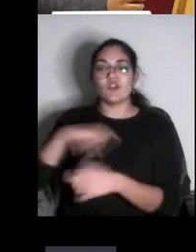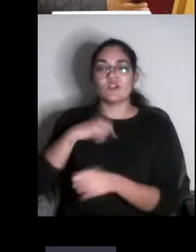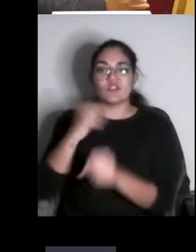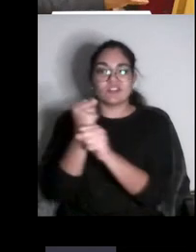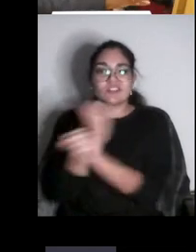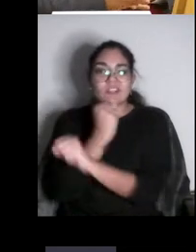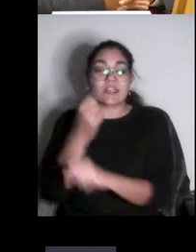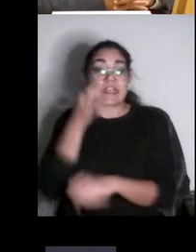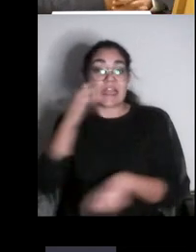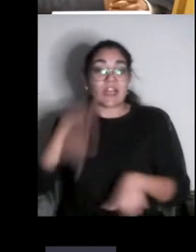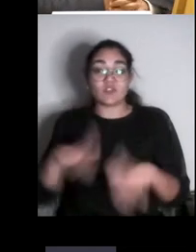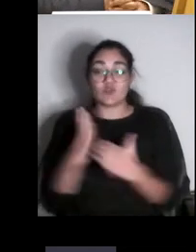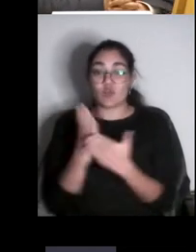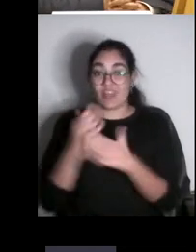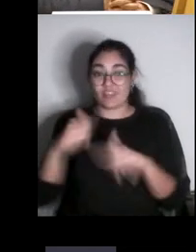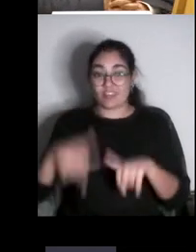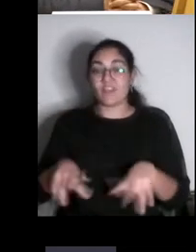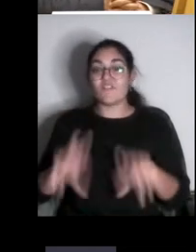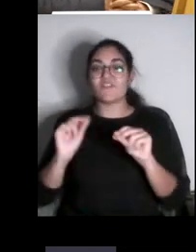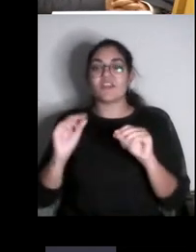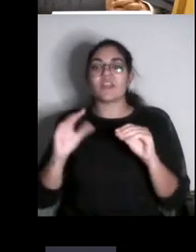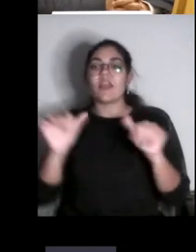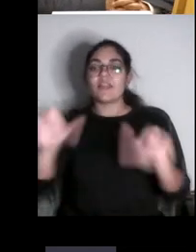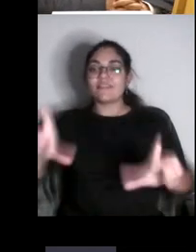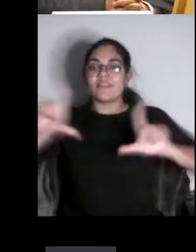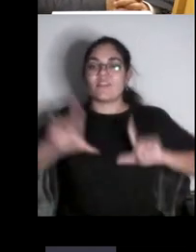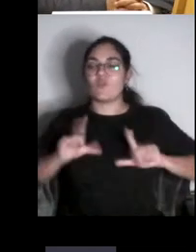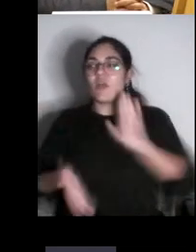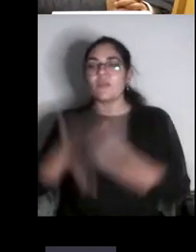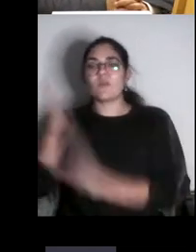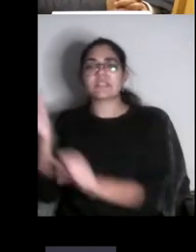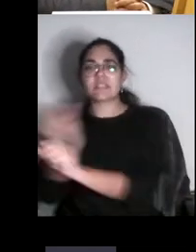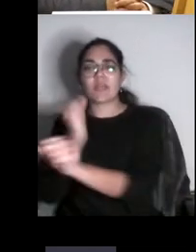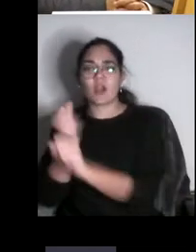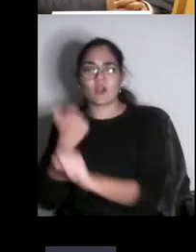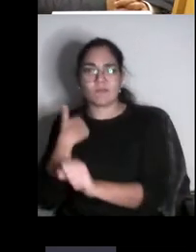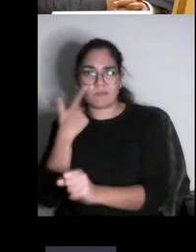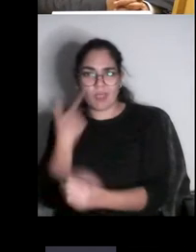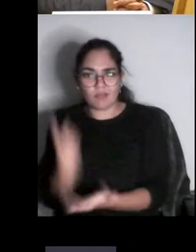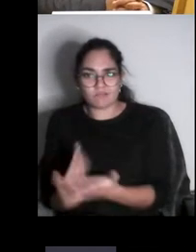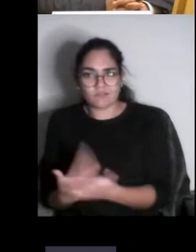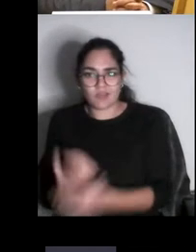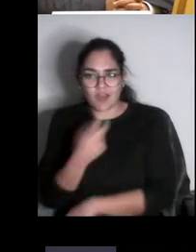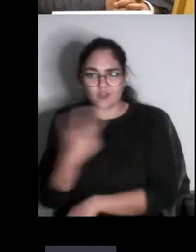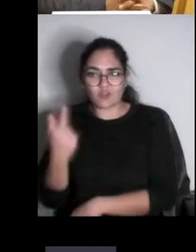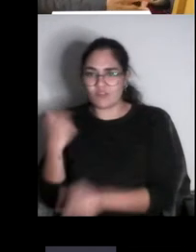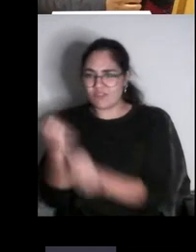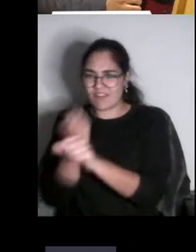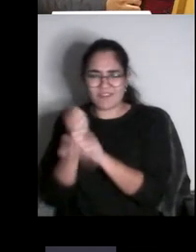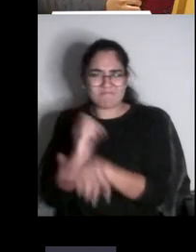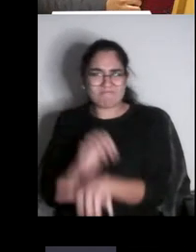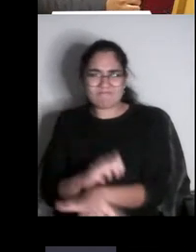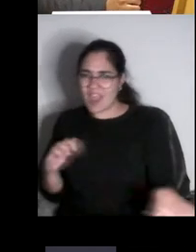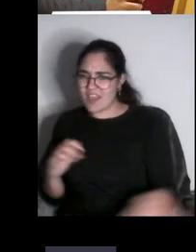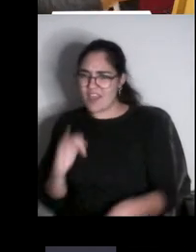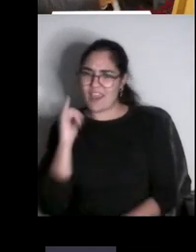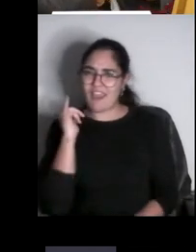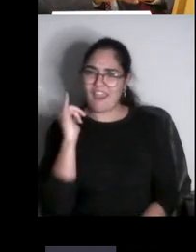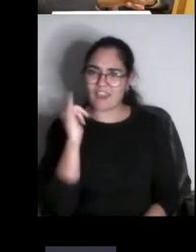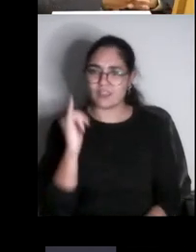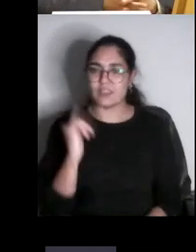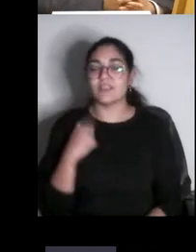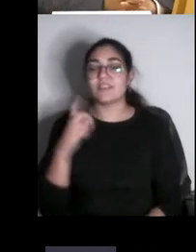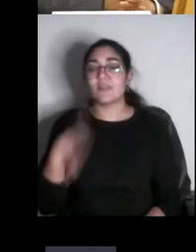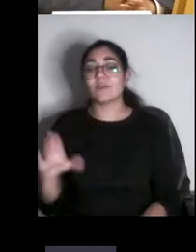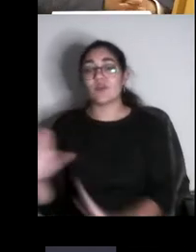egresados. Ya sé que algunos de vosotros ya me habéis escuchado esta presentación o esos comentarios. Y voy a terminar centrándome